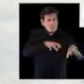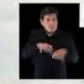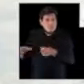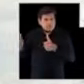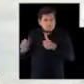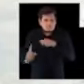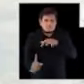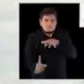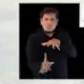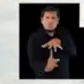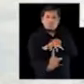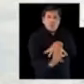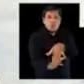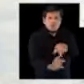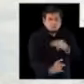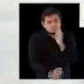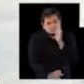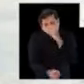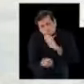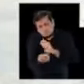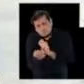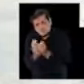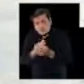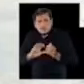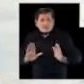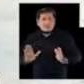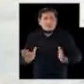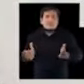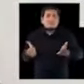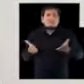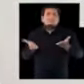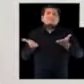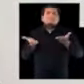Toda esa tristeza Se puede evitar